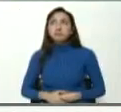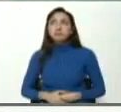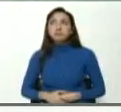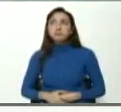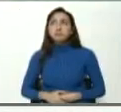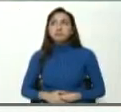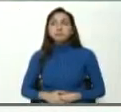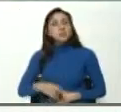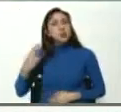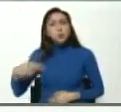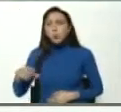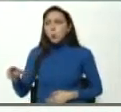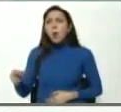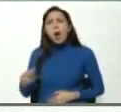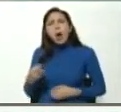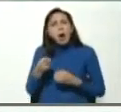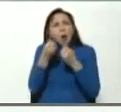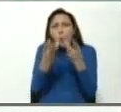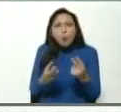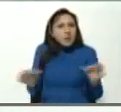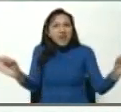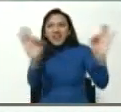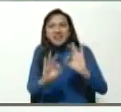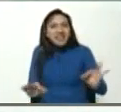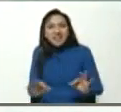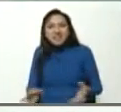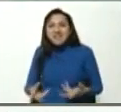nunca había contado esto públicamente